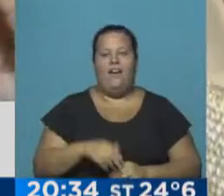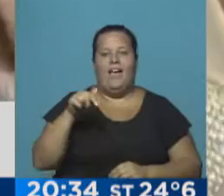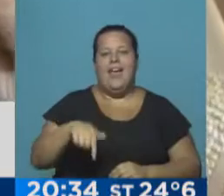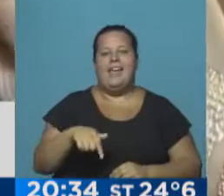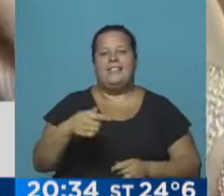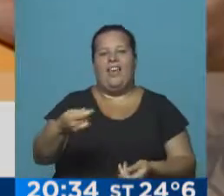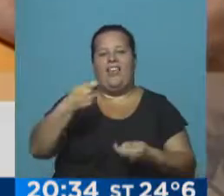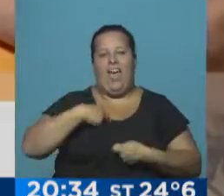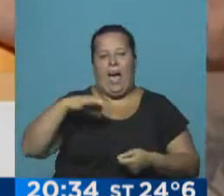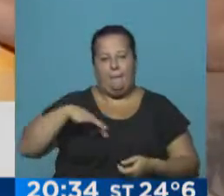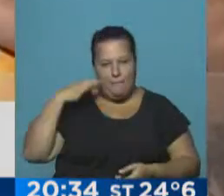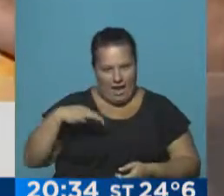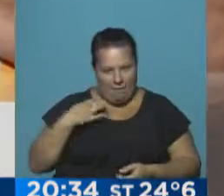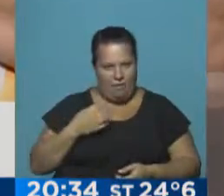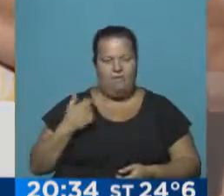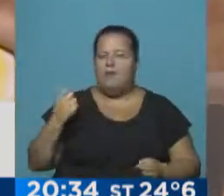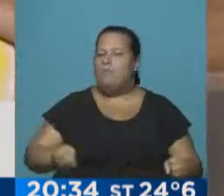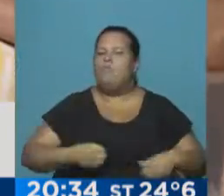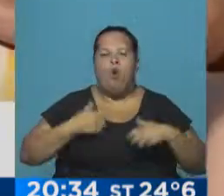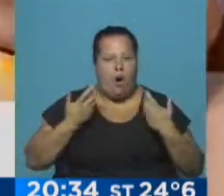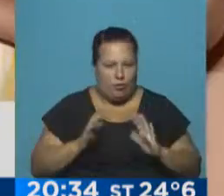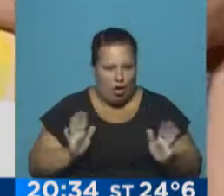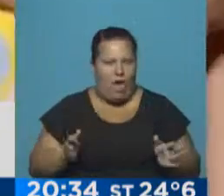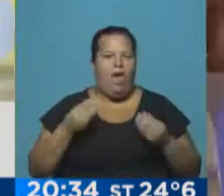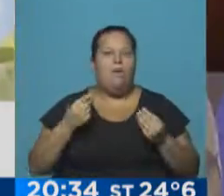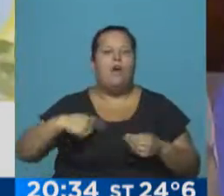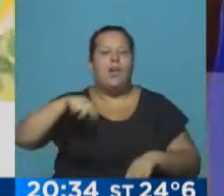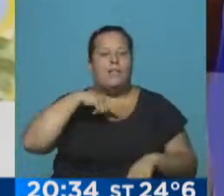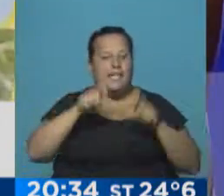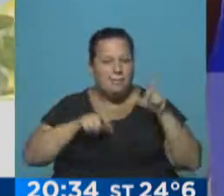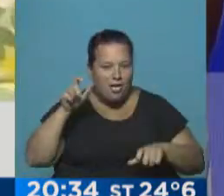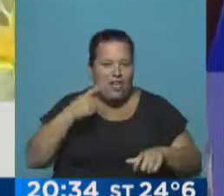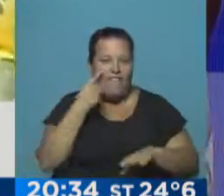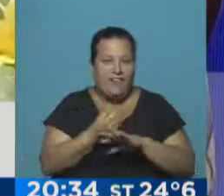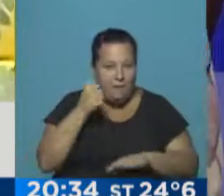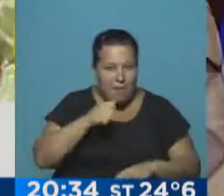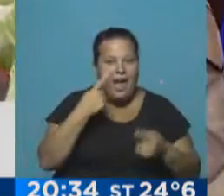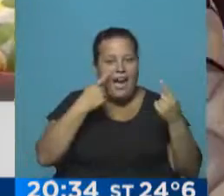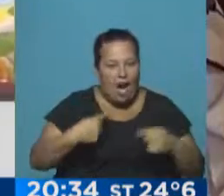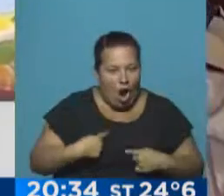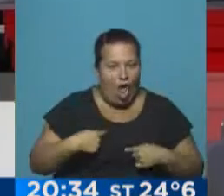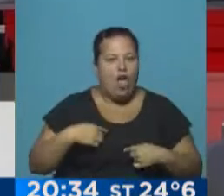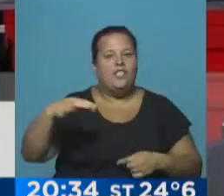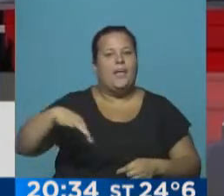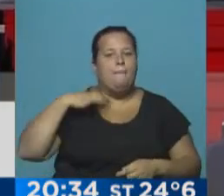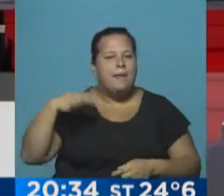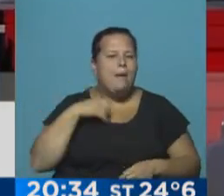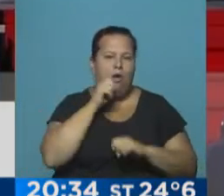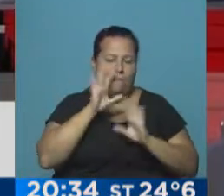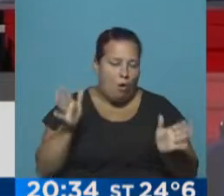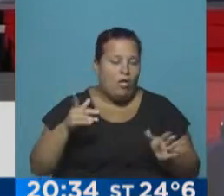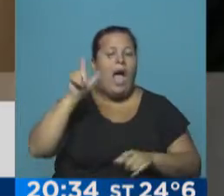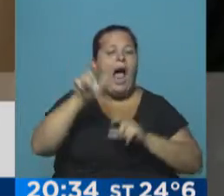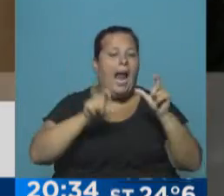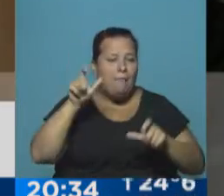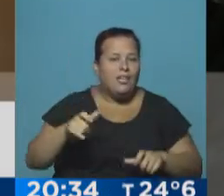de recibir un premio. Estamos más que emocionados, porque nuestra gente, los que viven acá, nos reconocieron con este premio hermoso, y bueno, y al